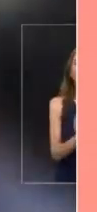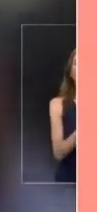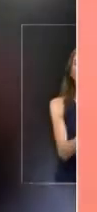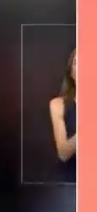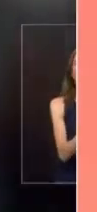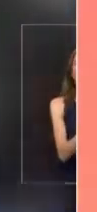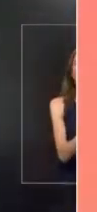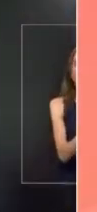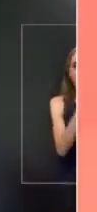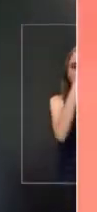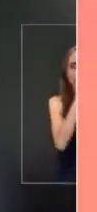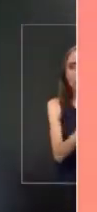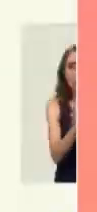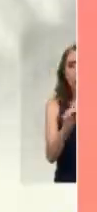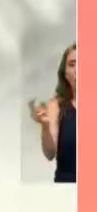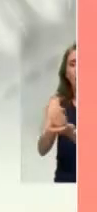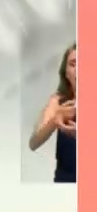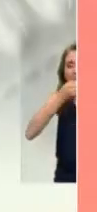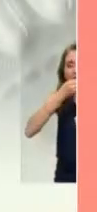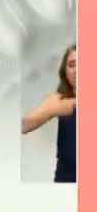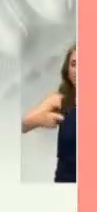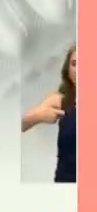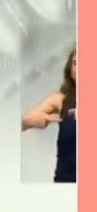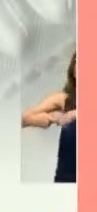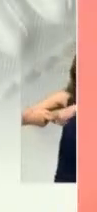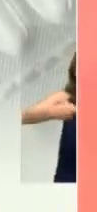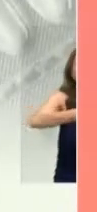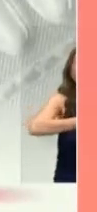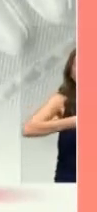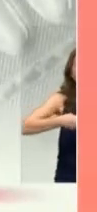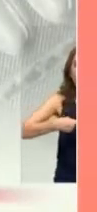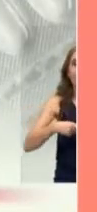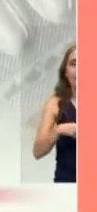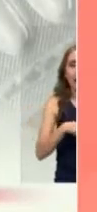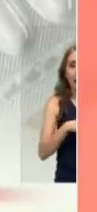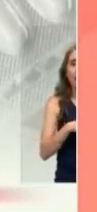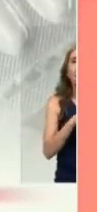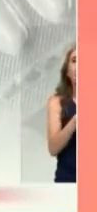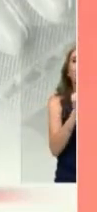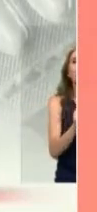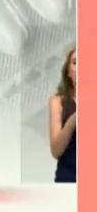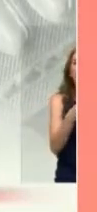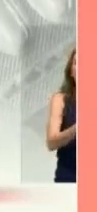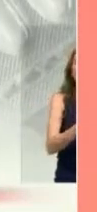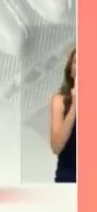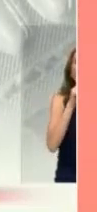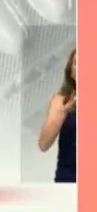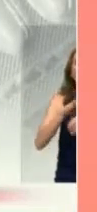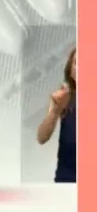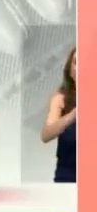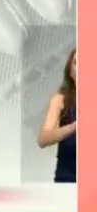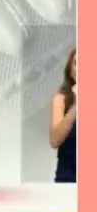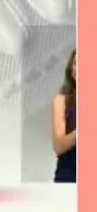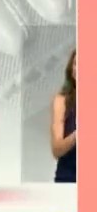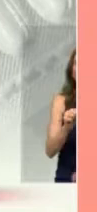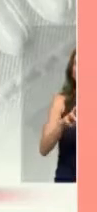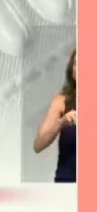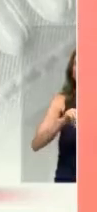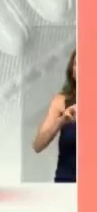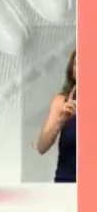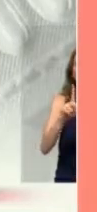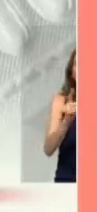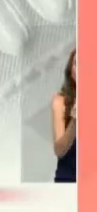las autorizaciones para vender medicamentos en Chile son bastante restrictivas. Las tienen las farmacias solamente, algunos almacenes